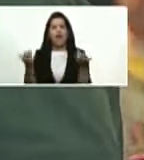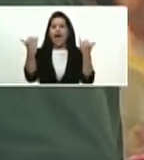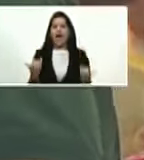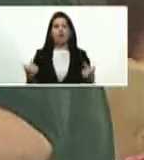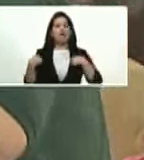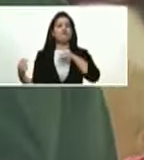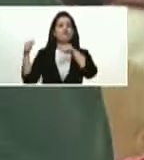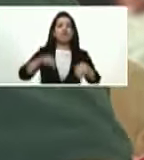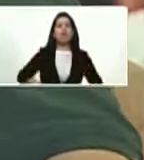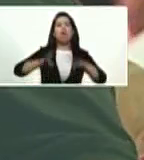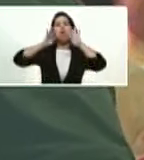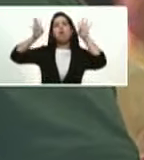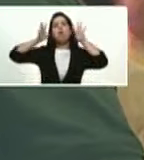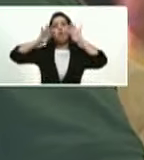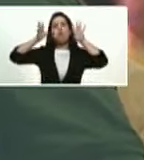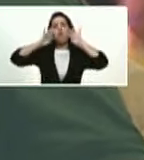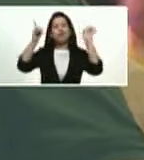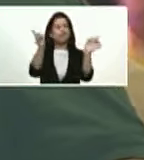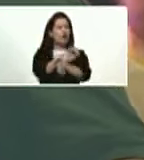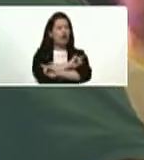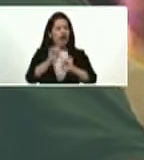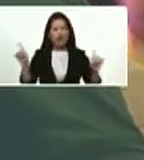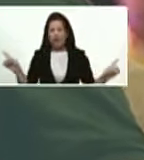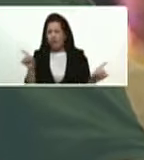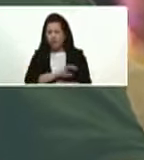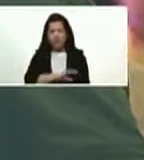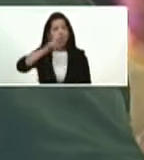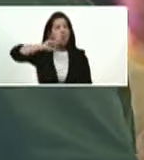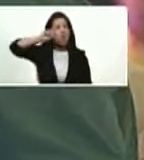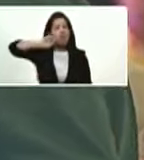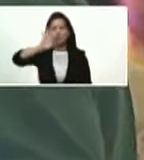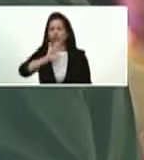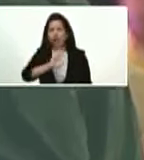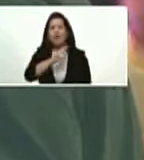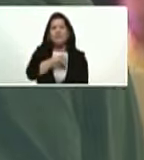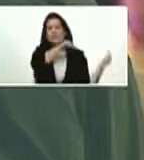es el momento de guerrear, como nos enseñó Chávez.